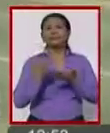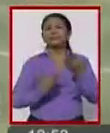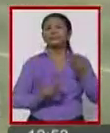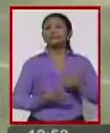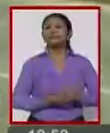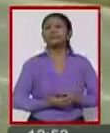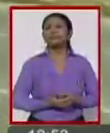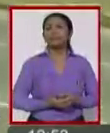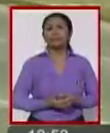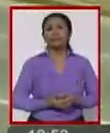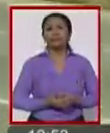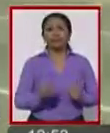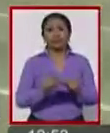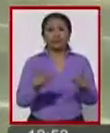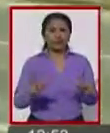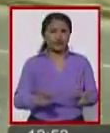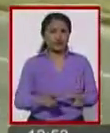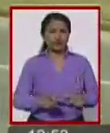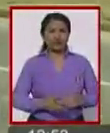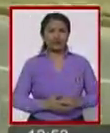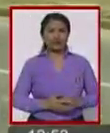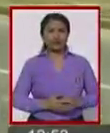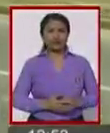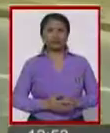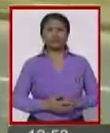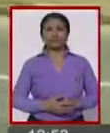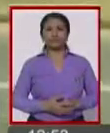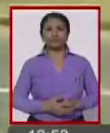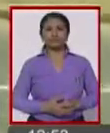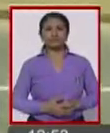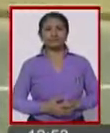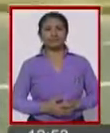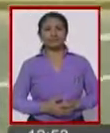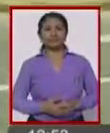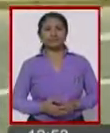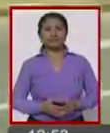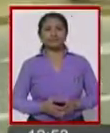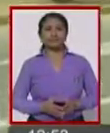así, que es lo que ha ocurrido en este lugar, Nicole.